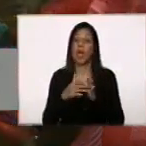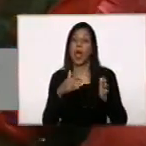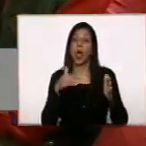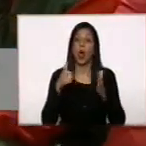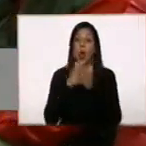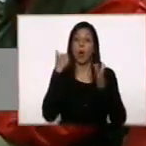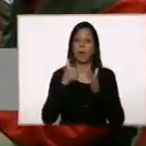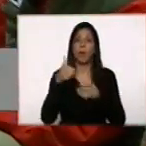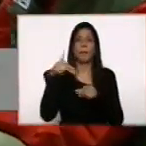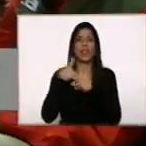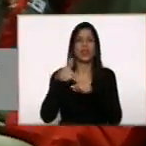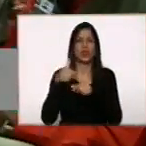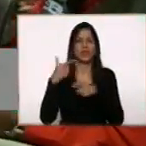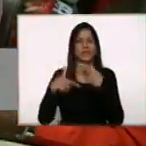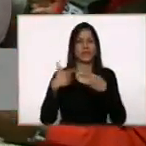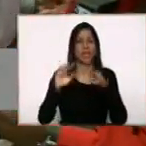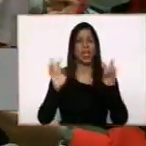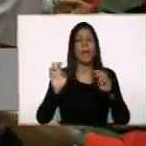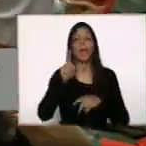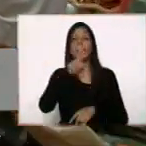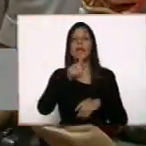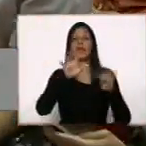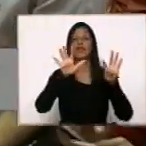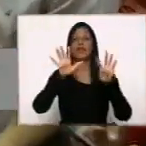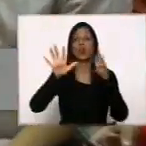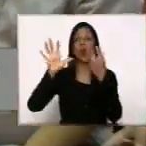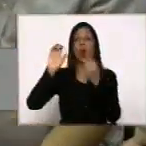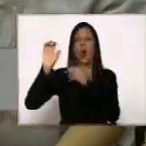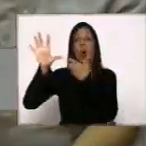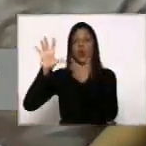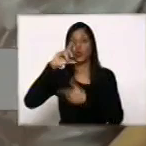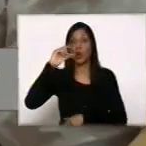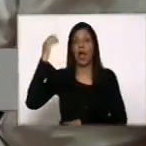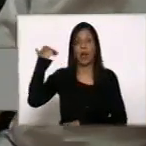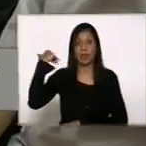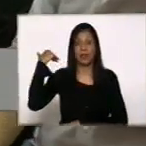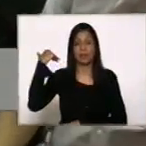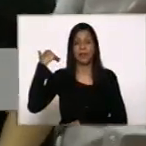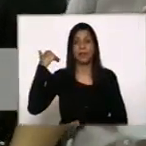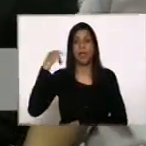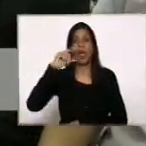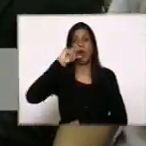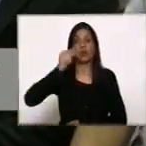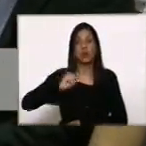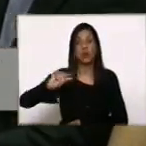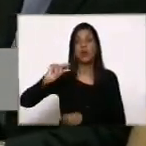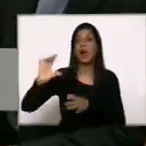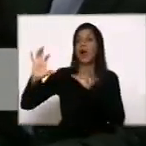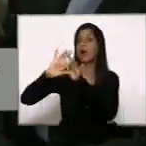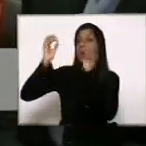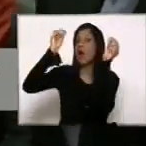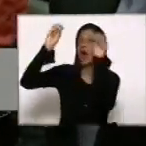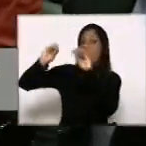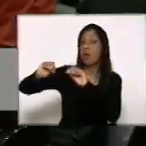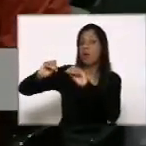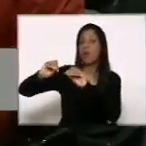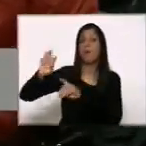del petróleo. En 1908 se entregó, Gómez negoció con los Estados Unidos